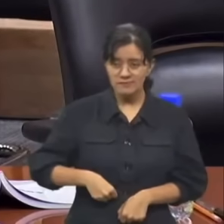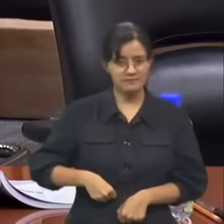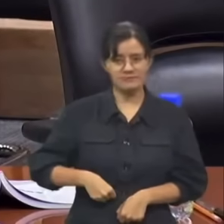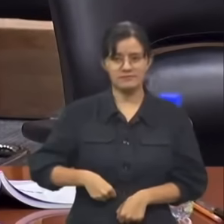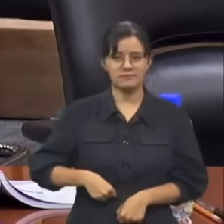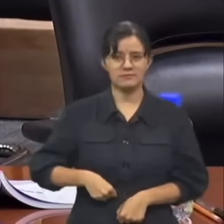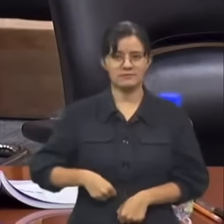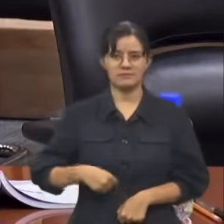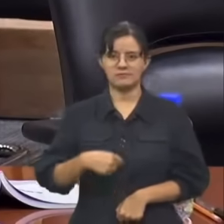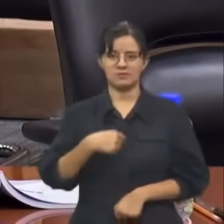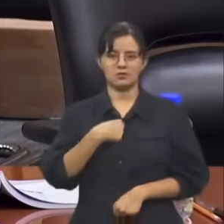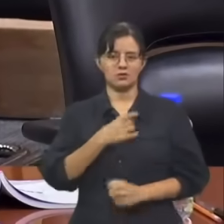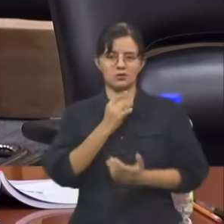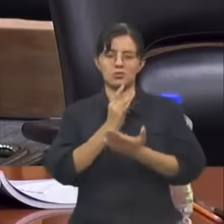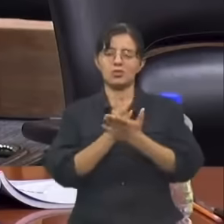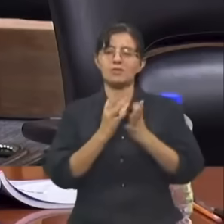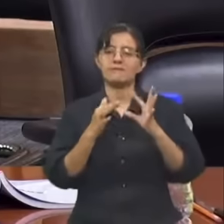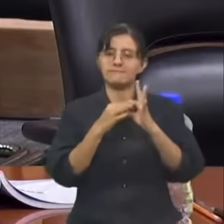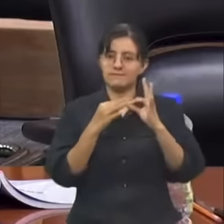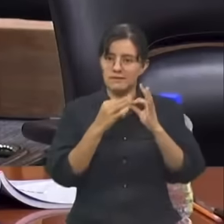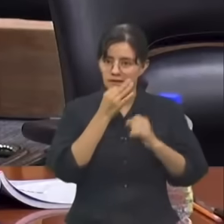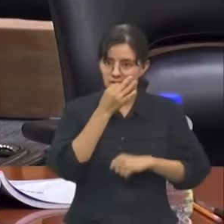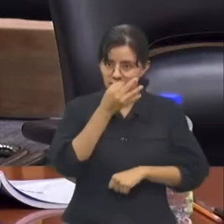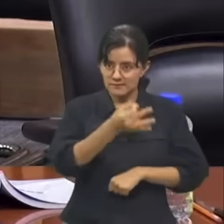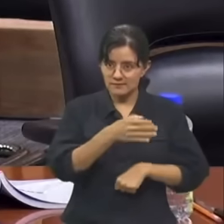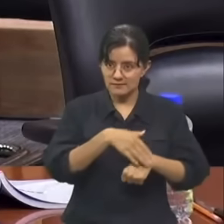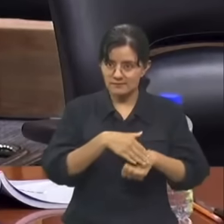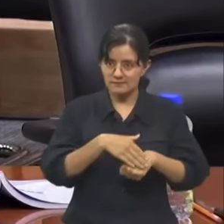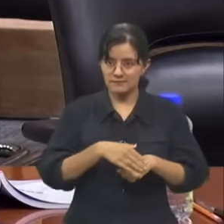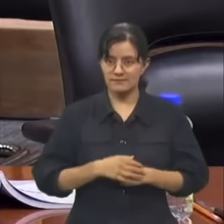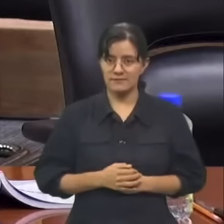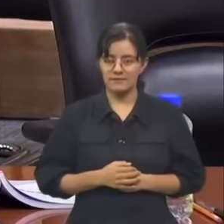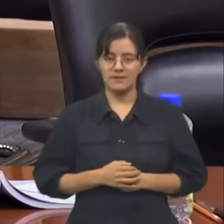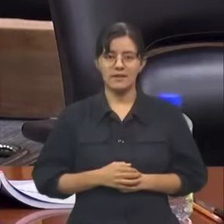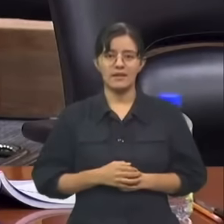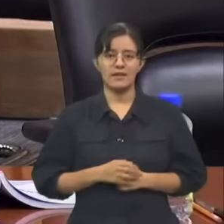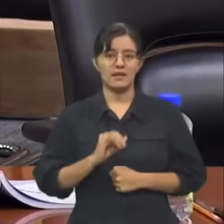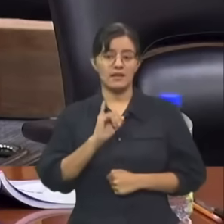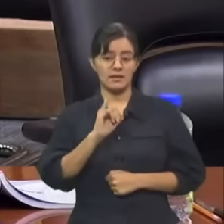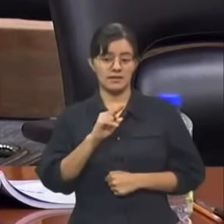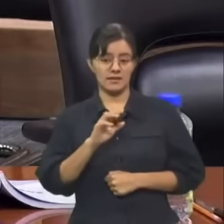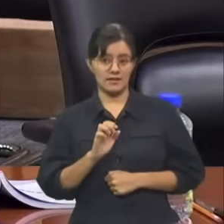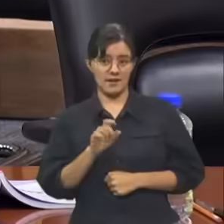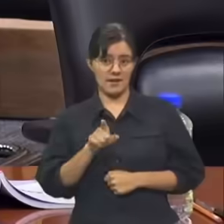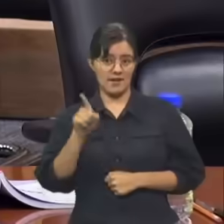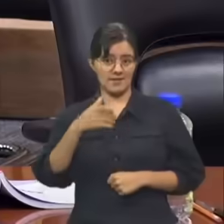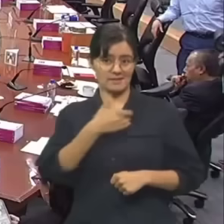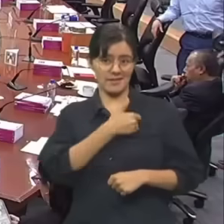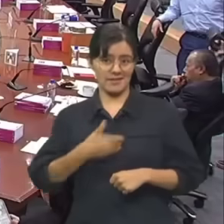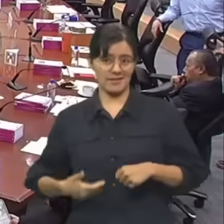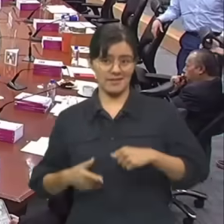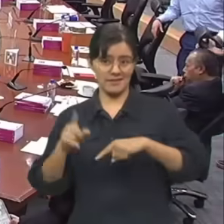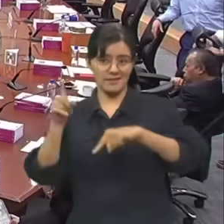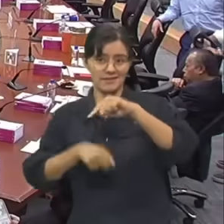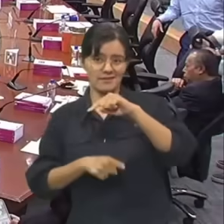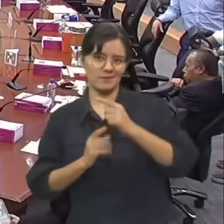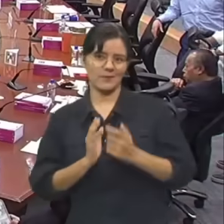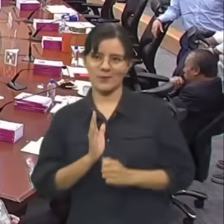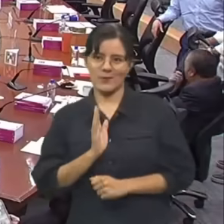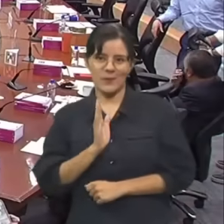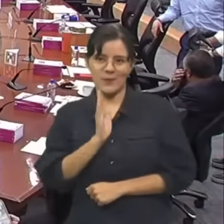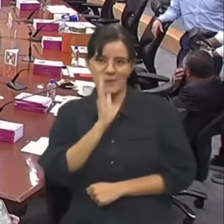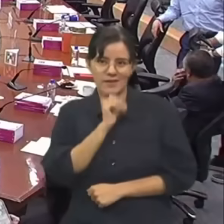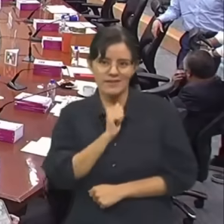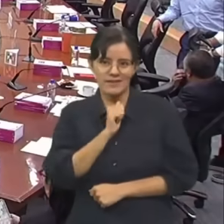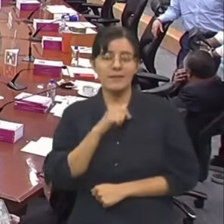aquí señalo el INE no puede destituir al presidente de la república pero sí podía